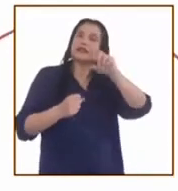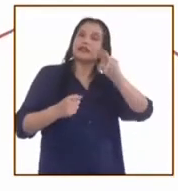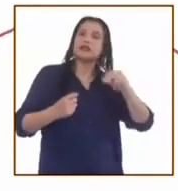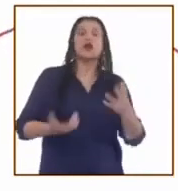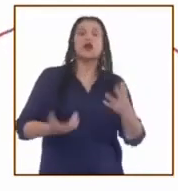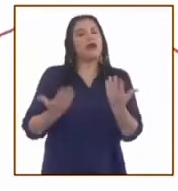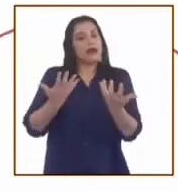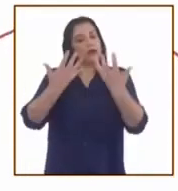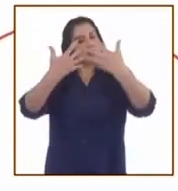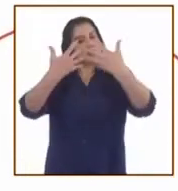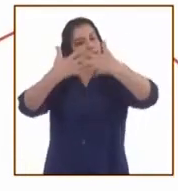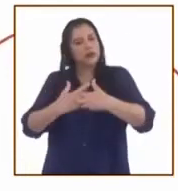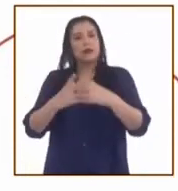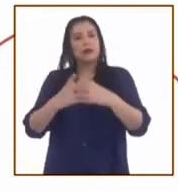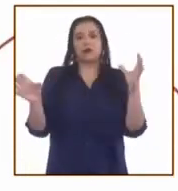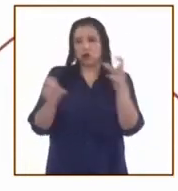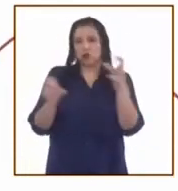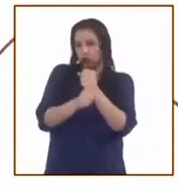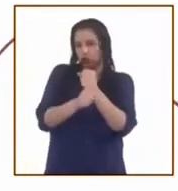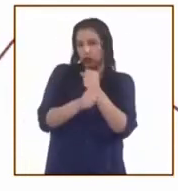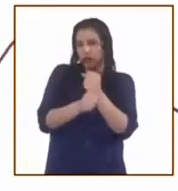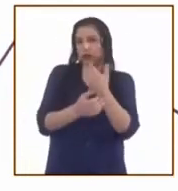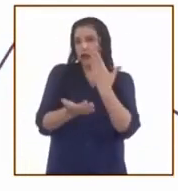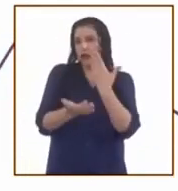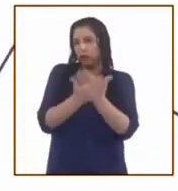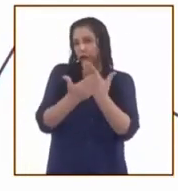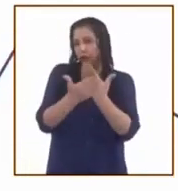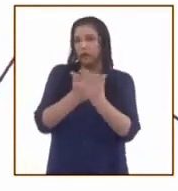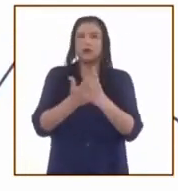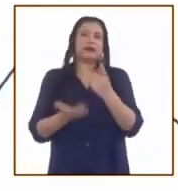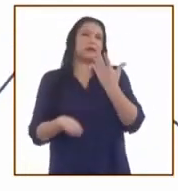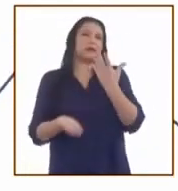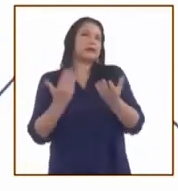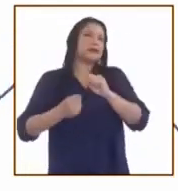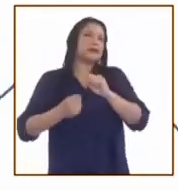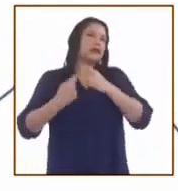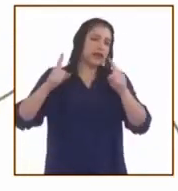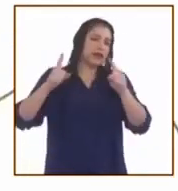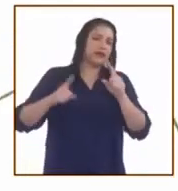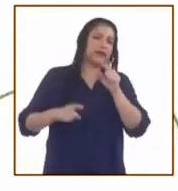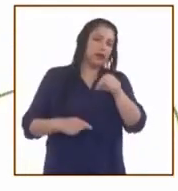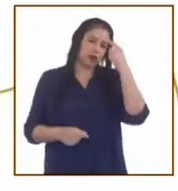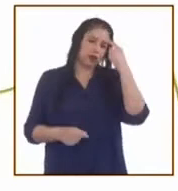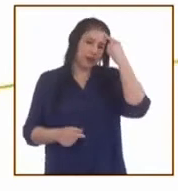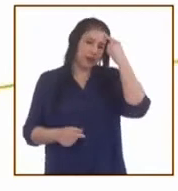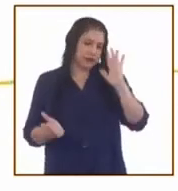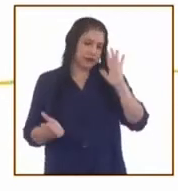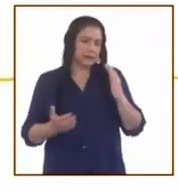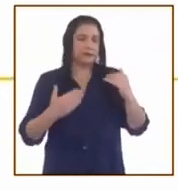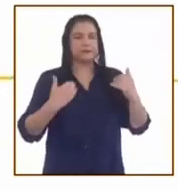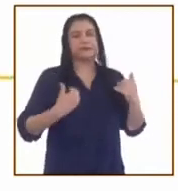relacionada para elaborar conclusiones que corroboren o refuten la hipótesis.